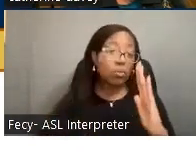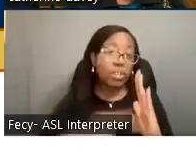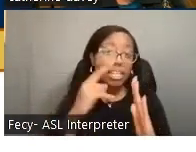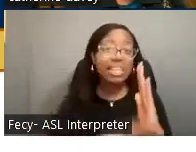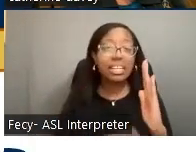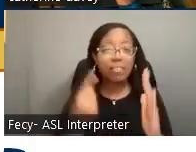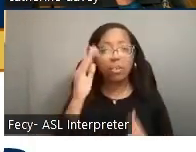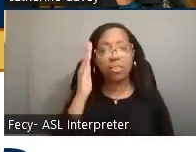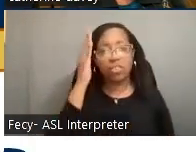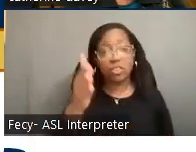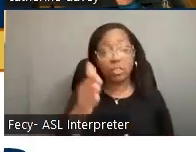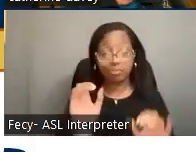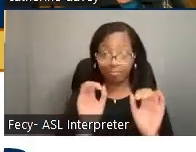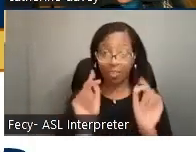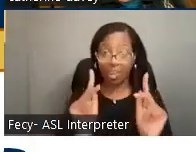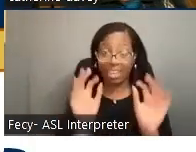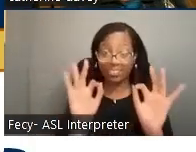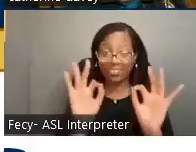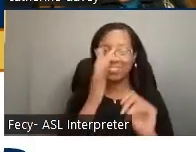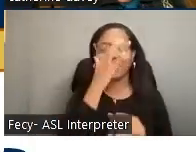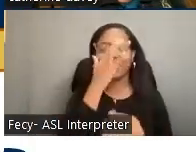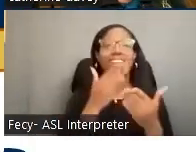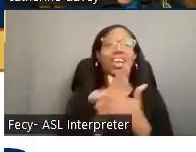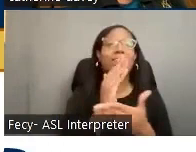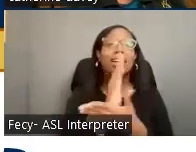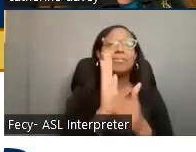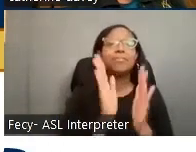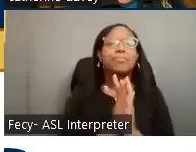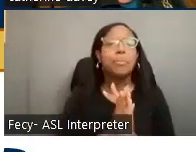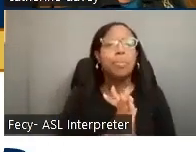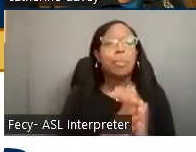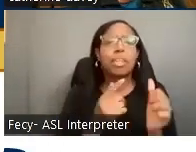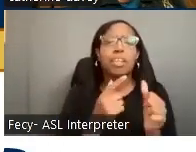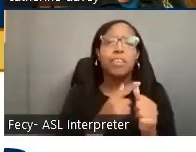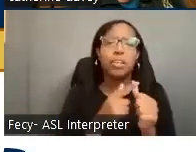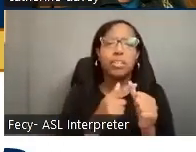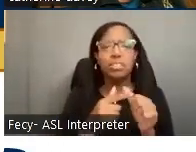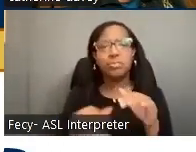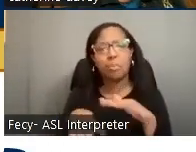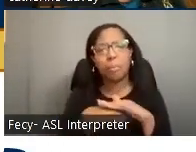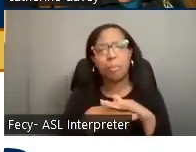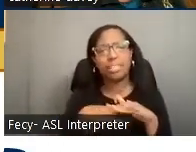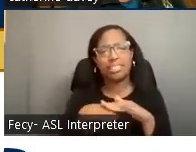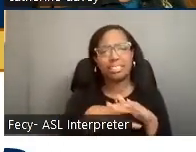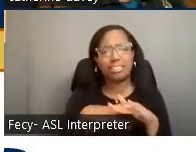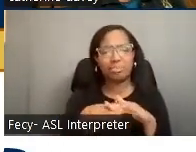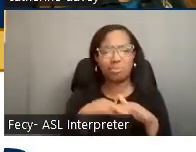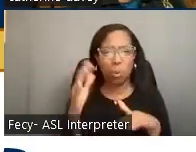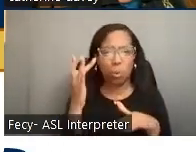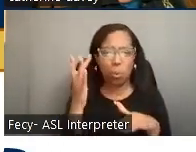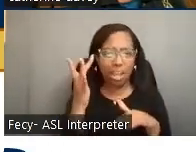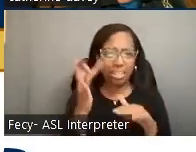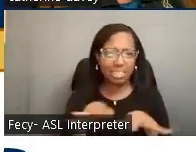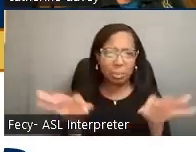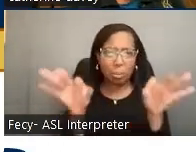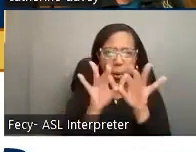pueden leerlos con más detalle, así pueden tener más tranquilidad en el futuro. ¿Bien? ¿Les parece? Muy bien. Empecemos con lo básico. ¿Por qué